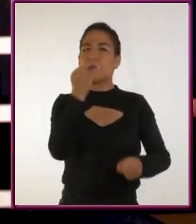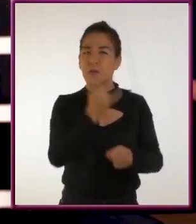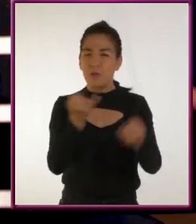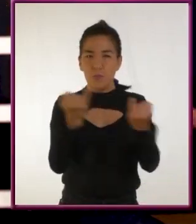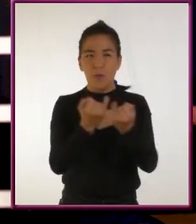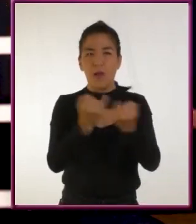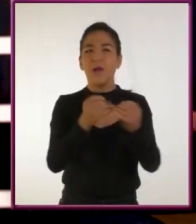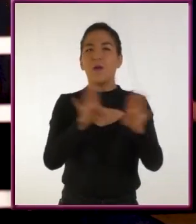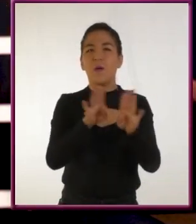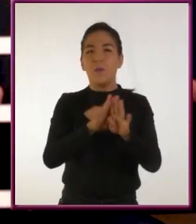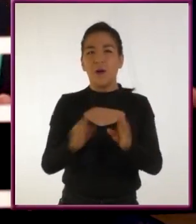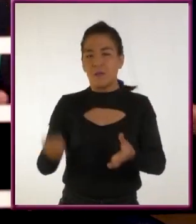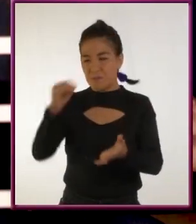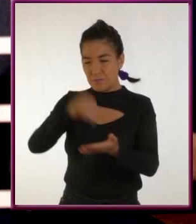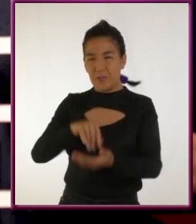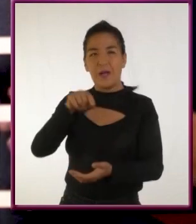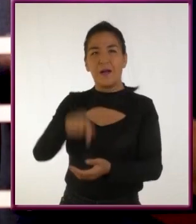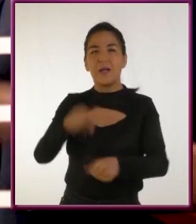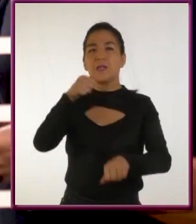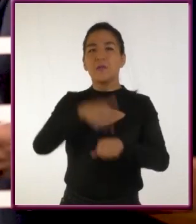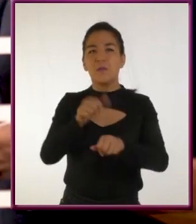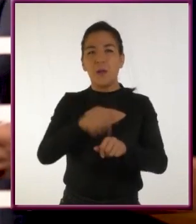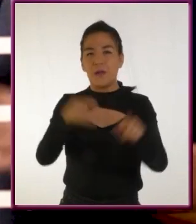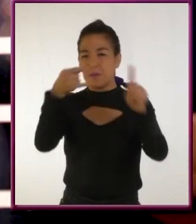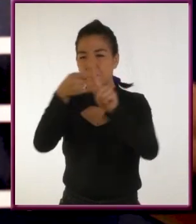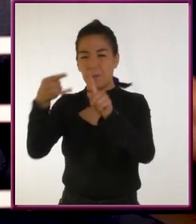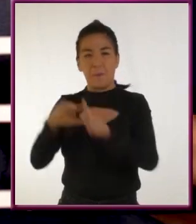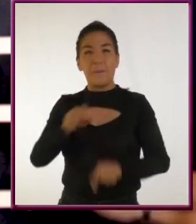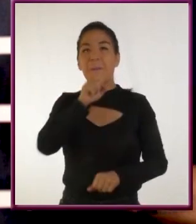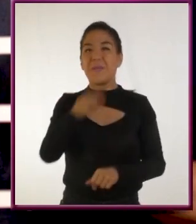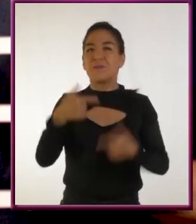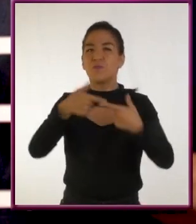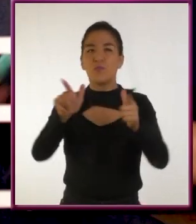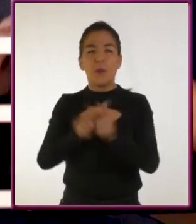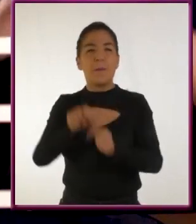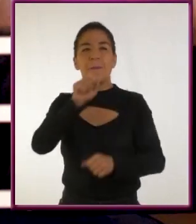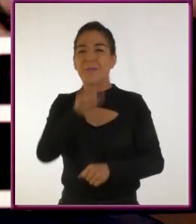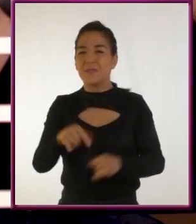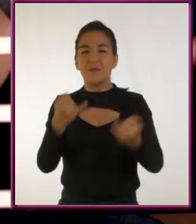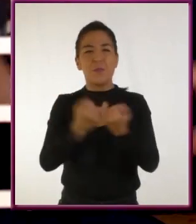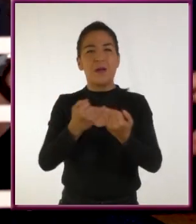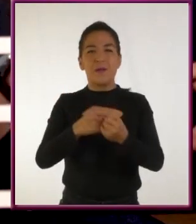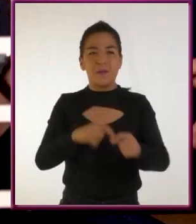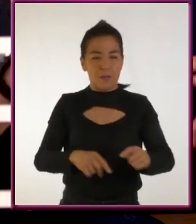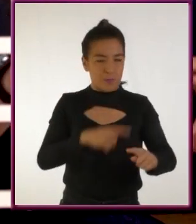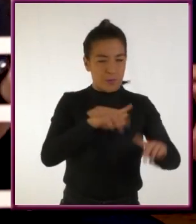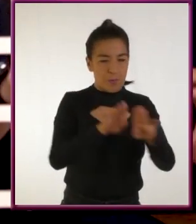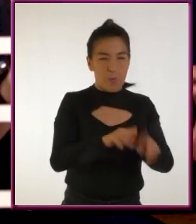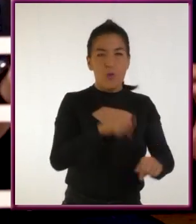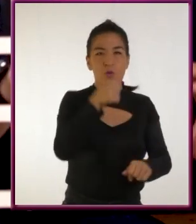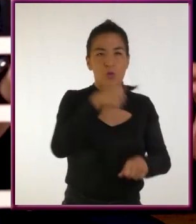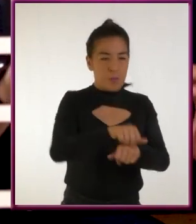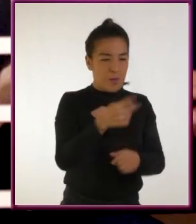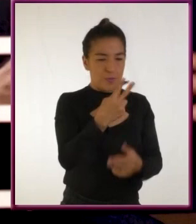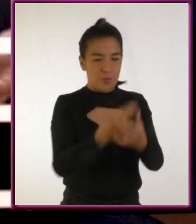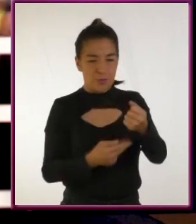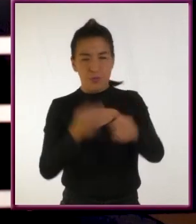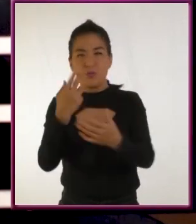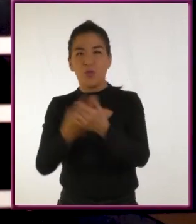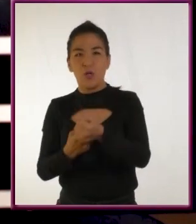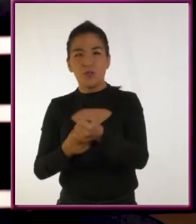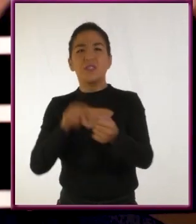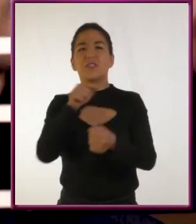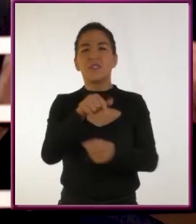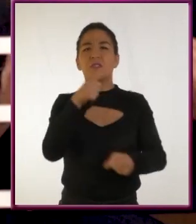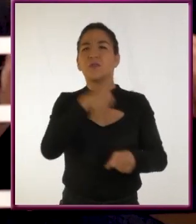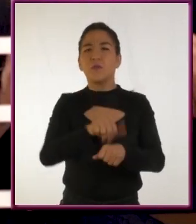Este mismo razonamiento lo aplicamos cuando tenemos varias casillas de un mismo grupo con el mismo par de números en ellas. Es